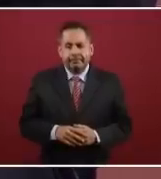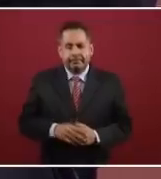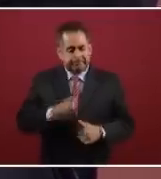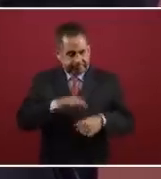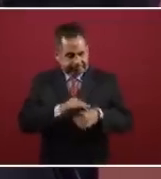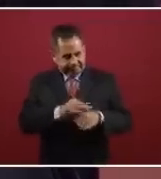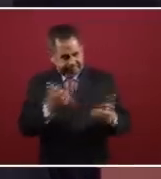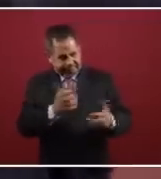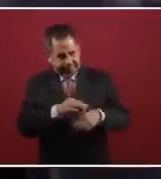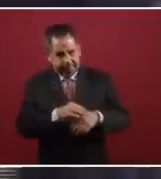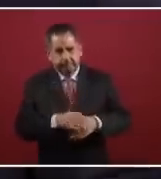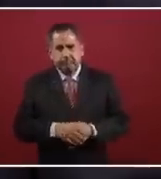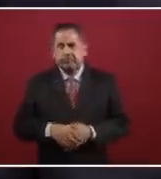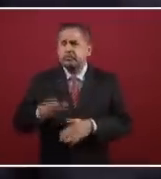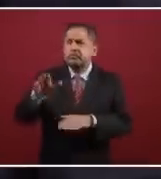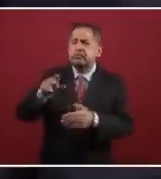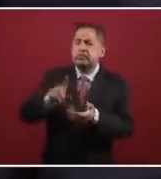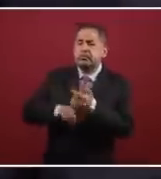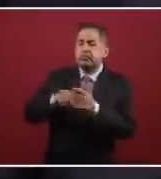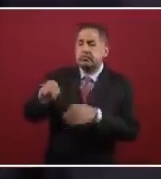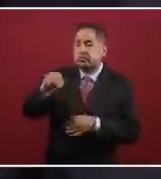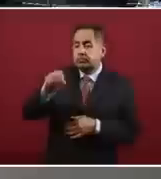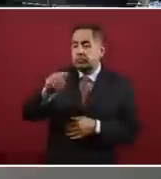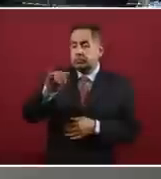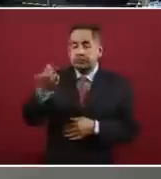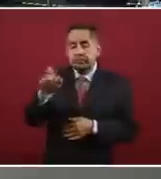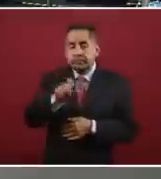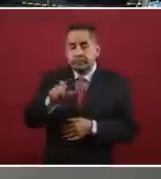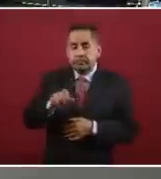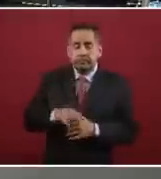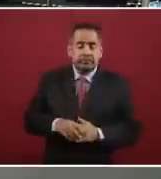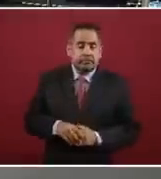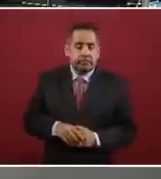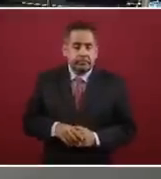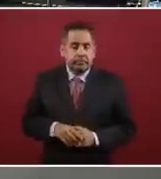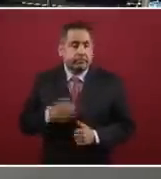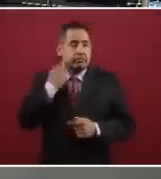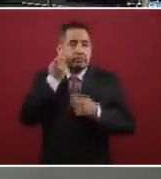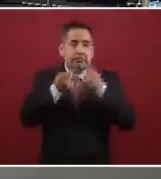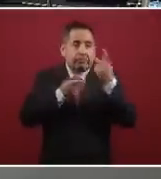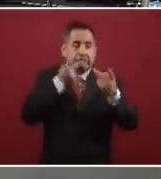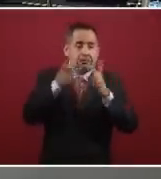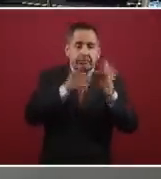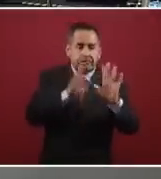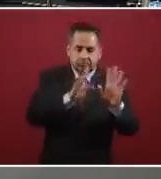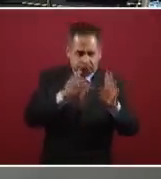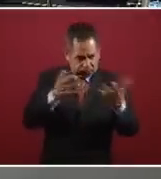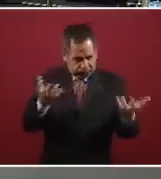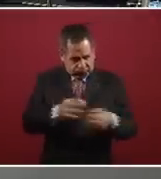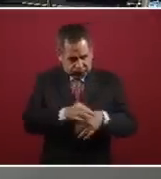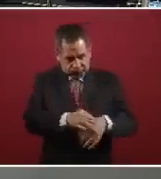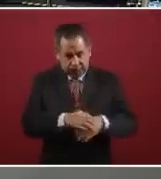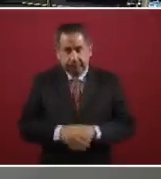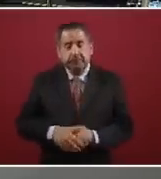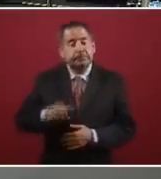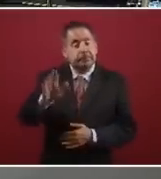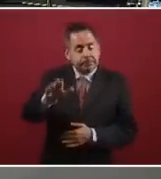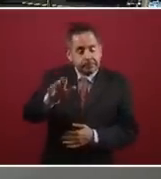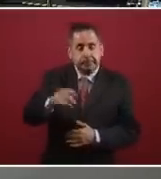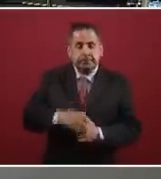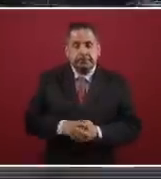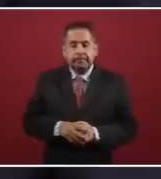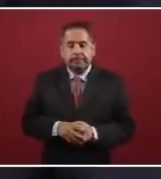hechos. Sobre el tema de Notimex. Menos discurso, o sea, teoría